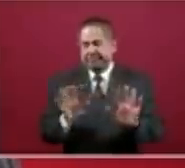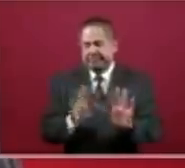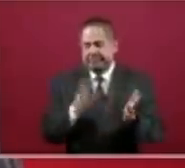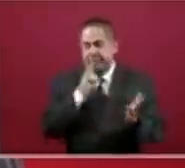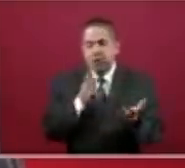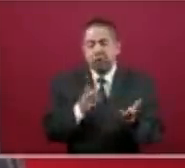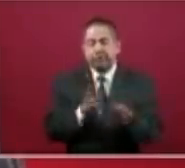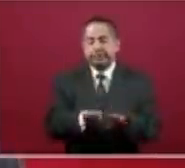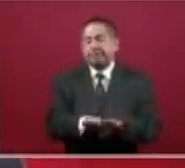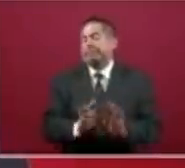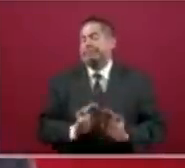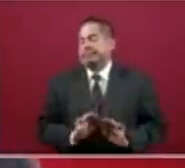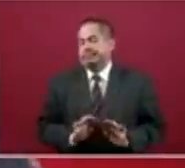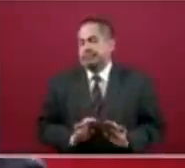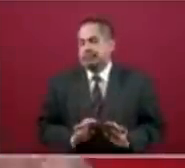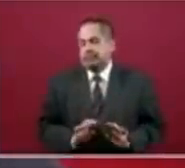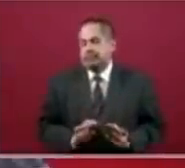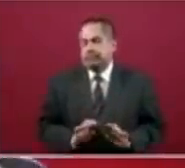que